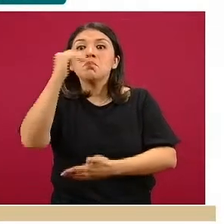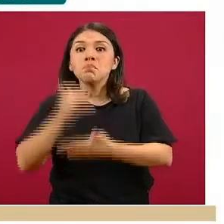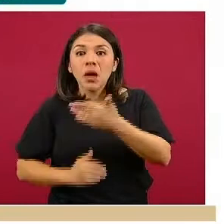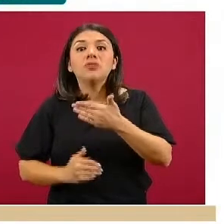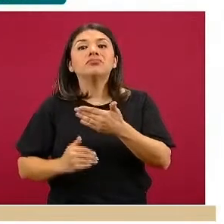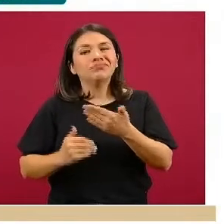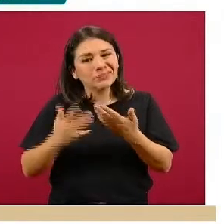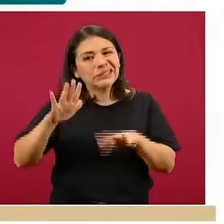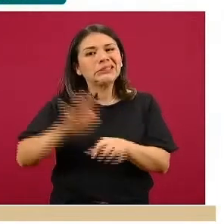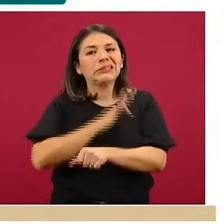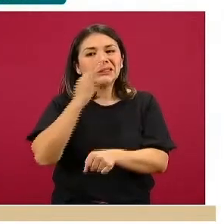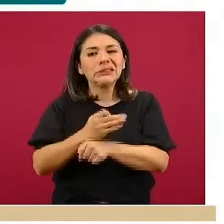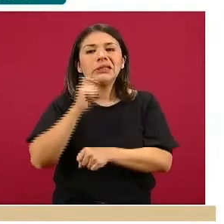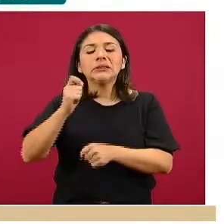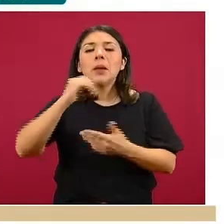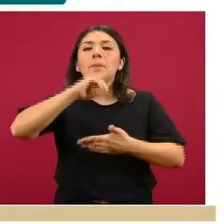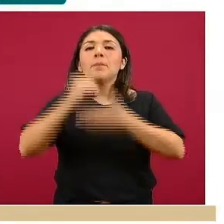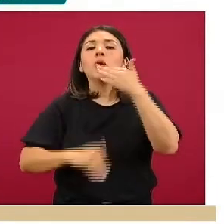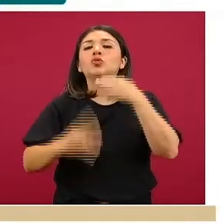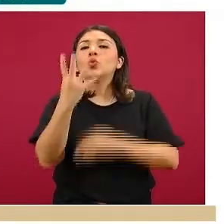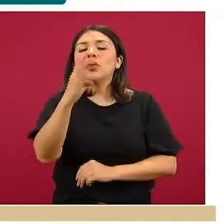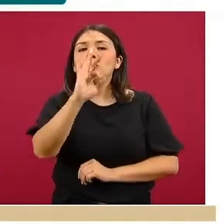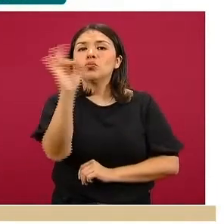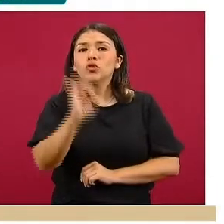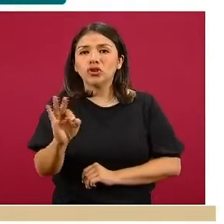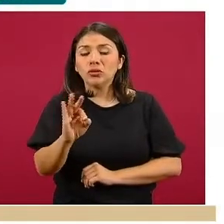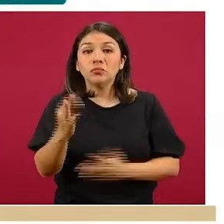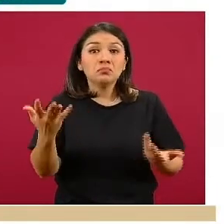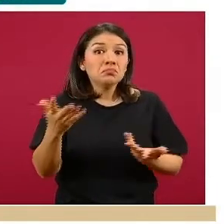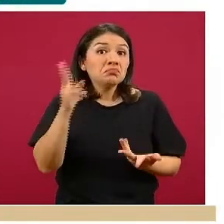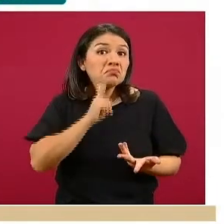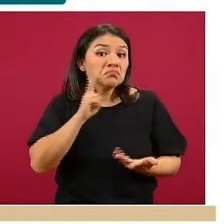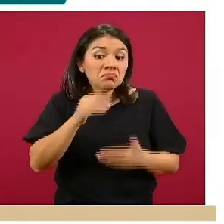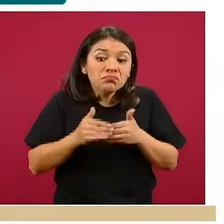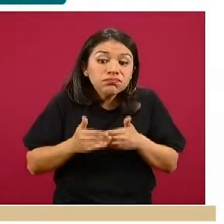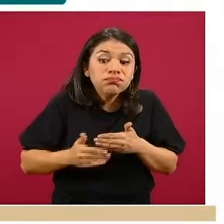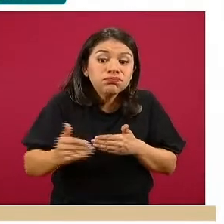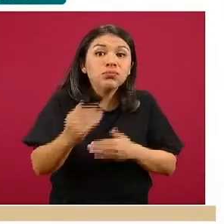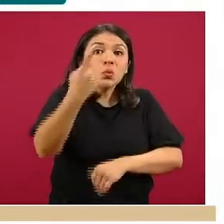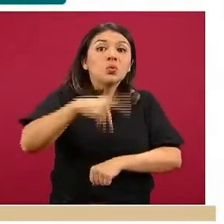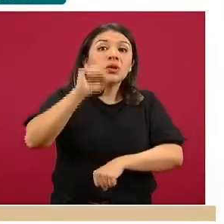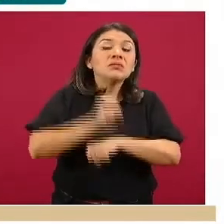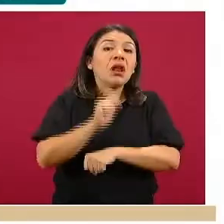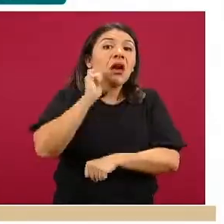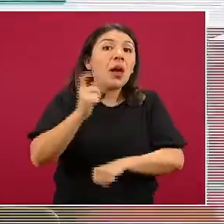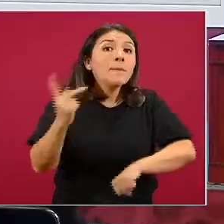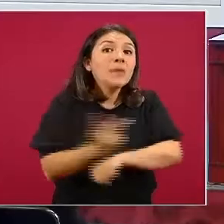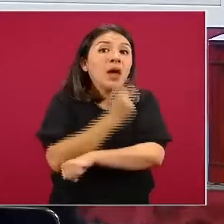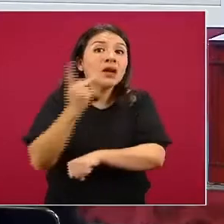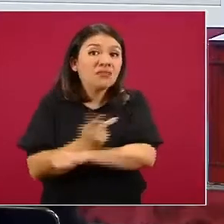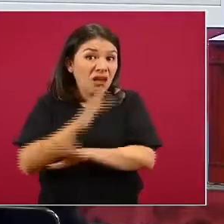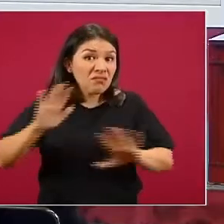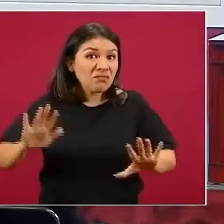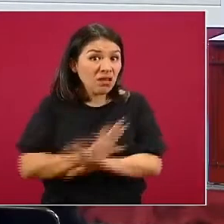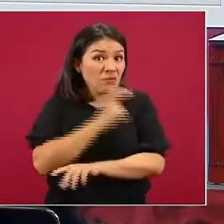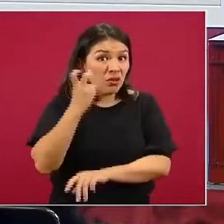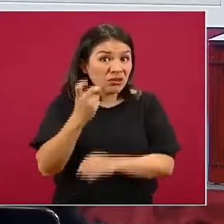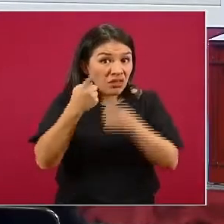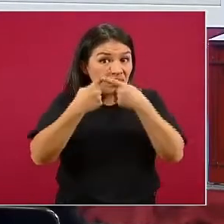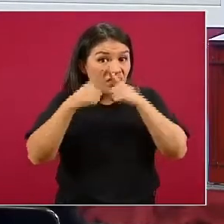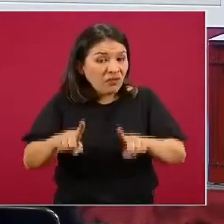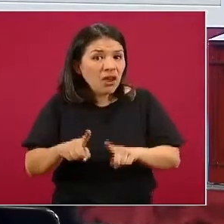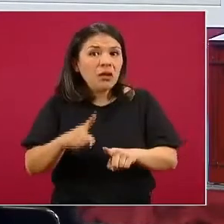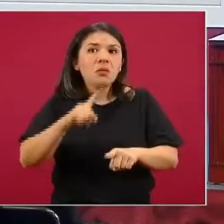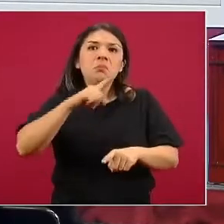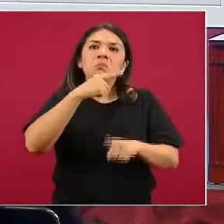más modesta de -4%. ¿Qué esperamos que va a ocurrir a lo largo de la semana? Que se empiece a perder esa diferencia,